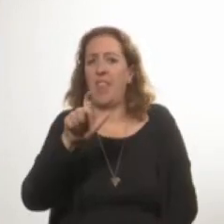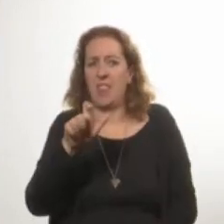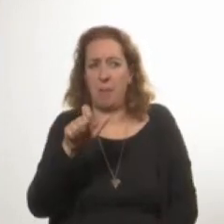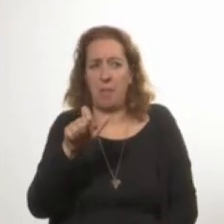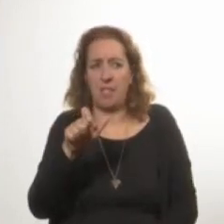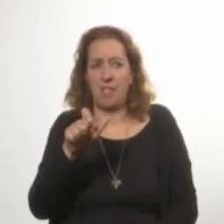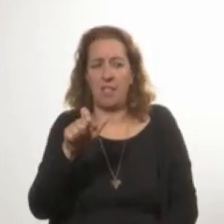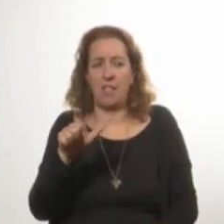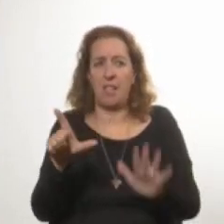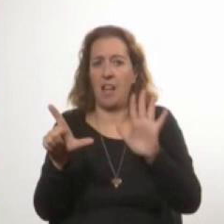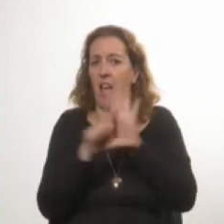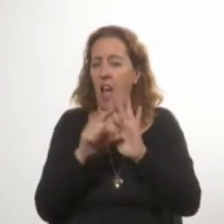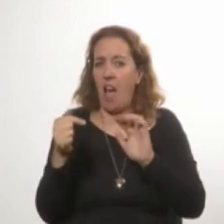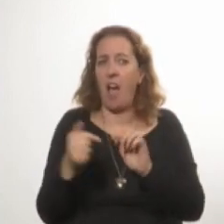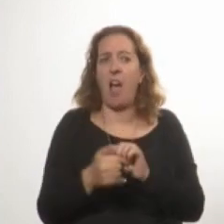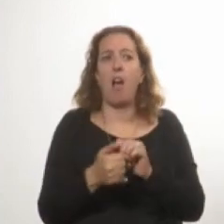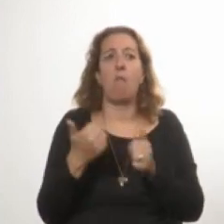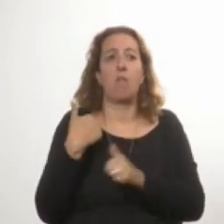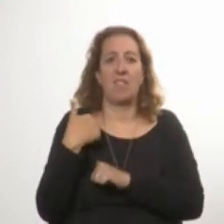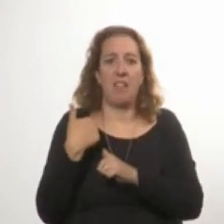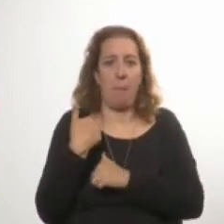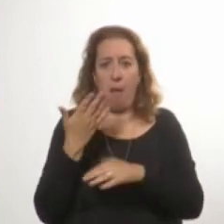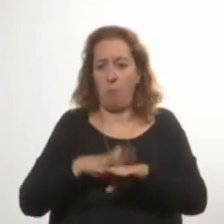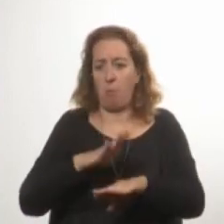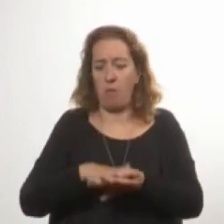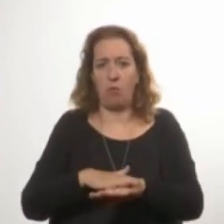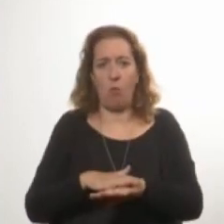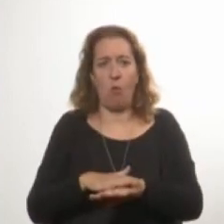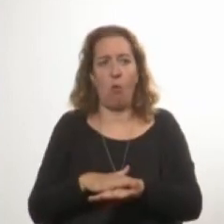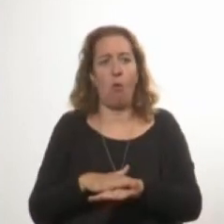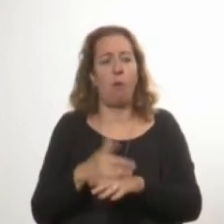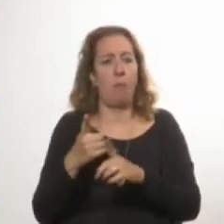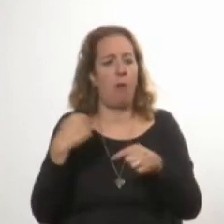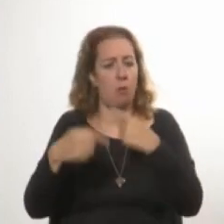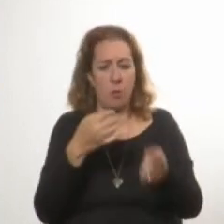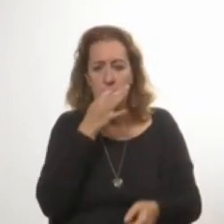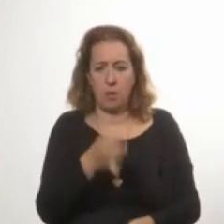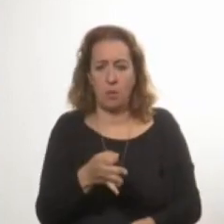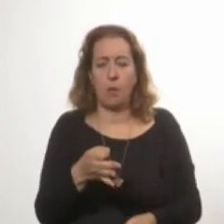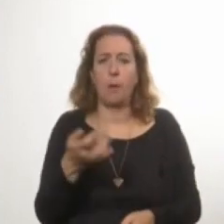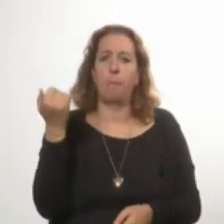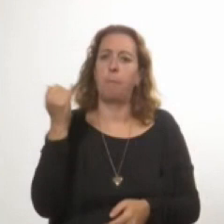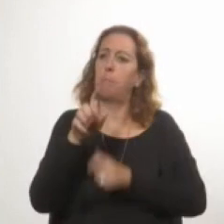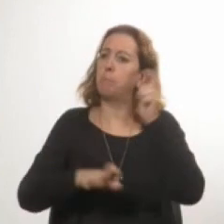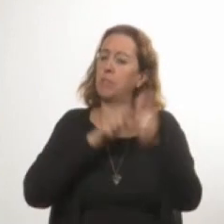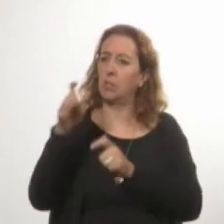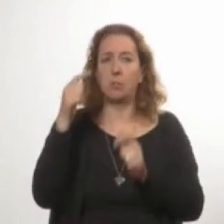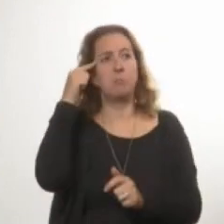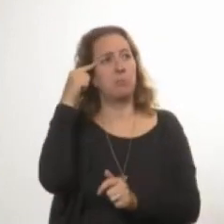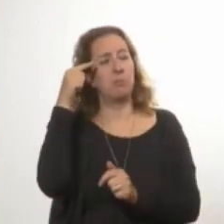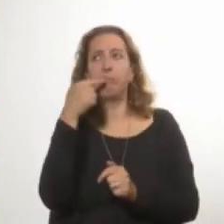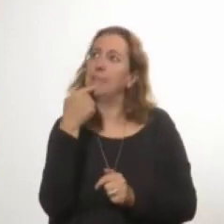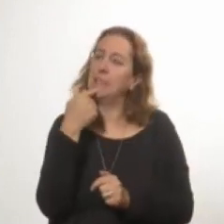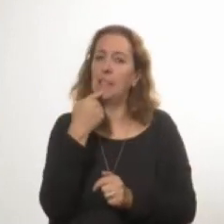evidentemente ilegal de las Fuerzas Armadas del momento, ¿qué es? Para continuar diciendo, para quienes consideramos como nosotros que el